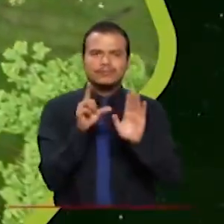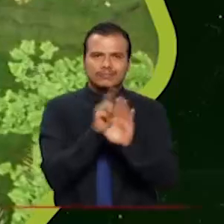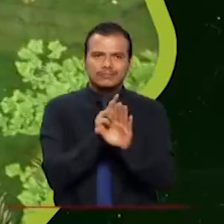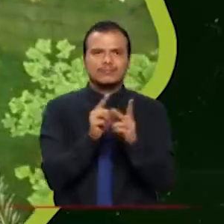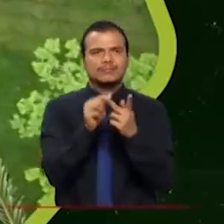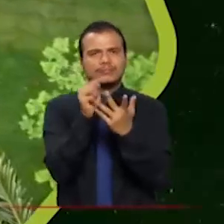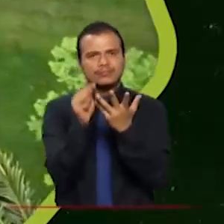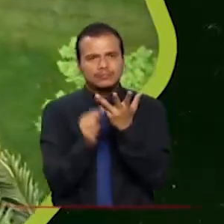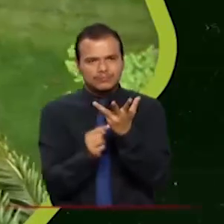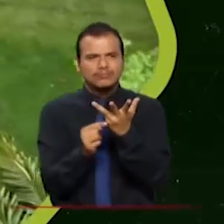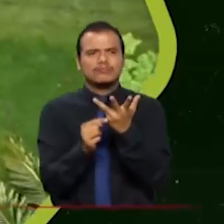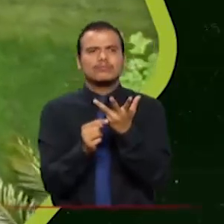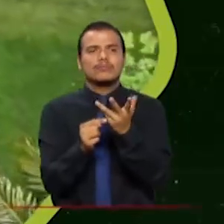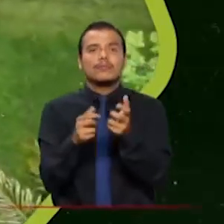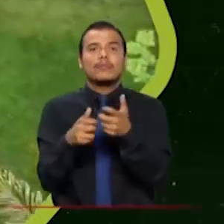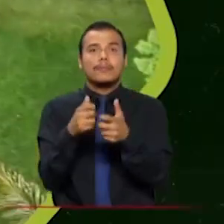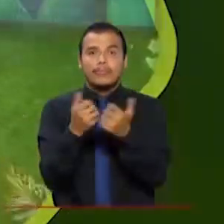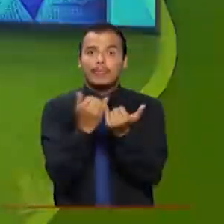biodiversidad en Colombia.